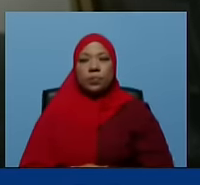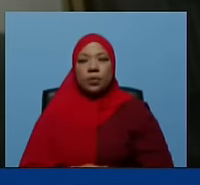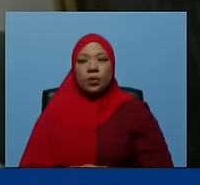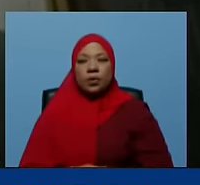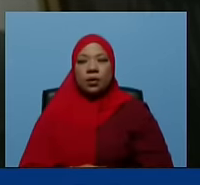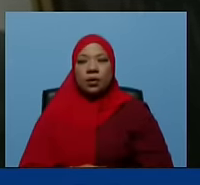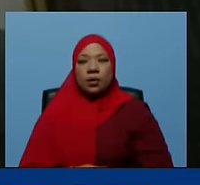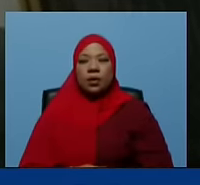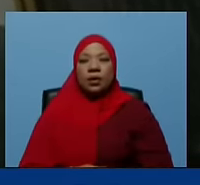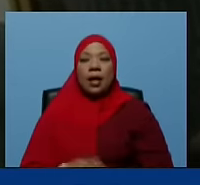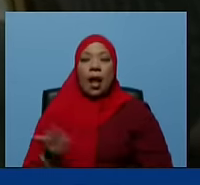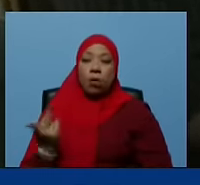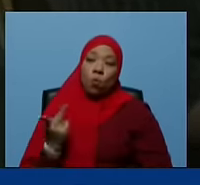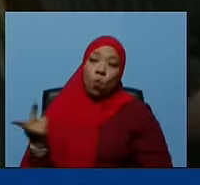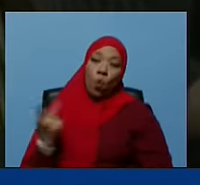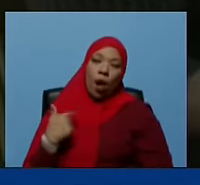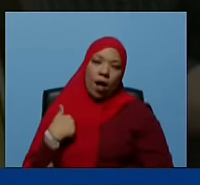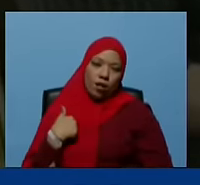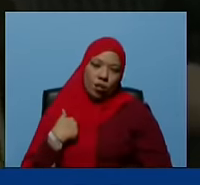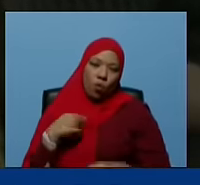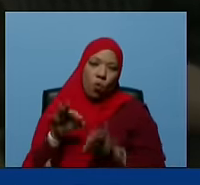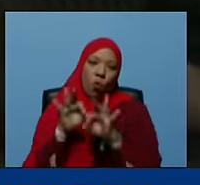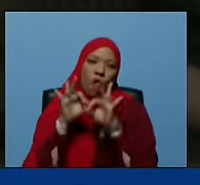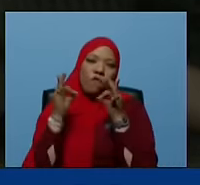genes comunes,